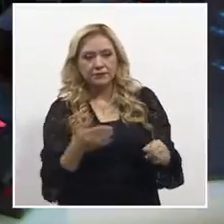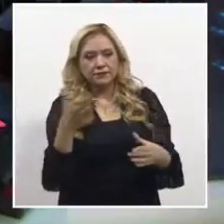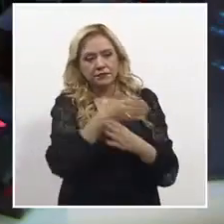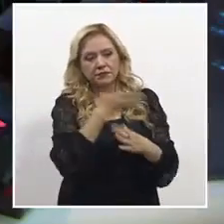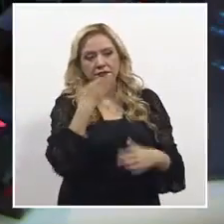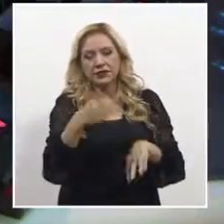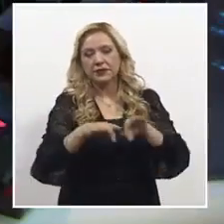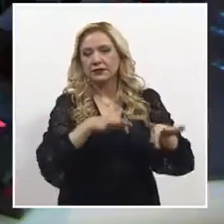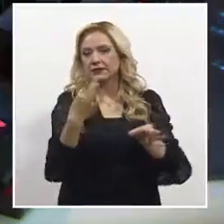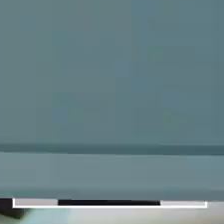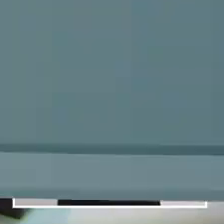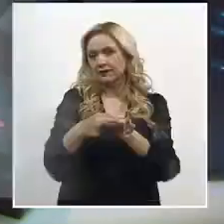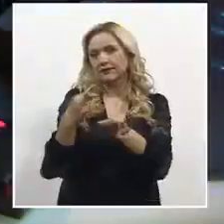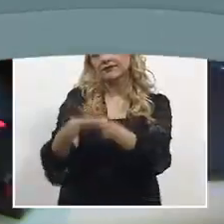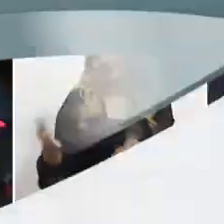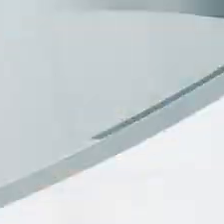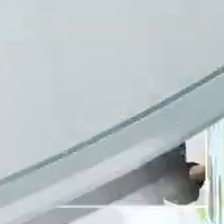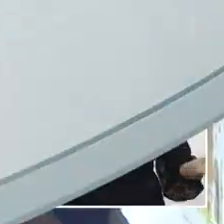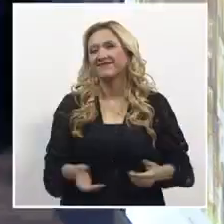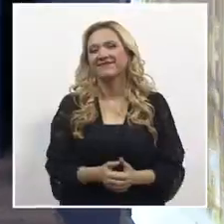políticas.